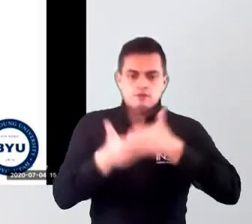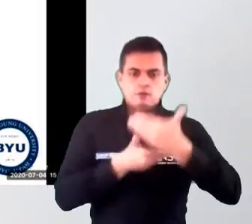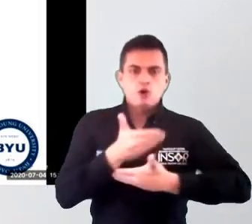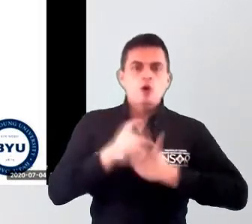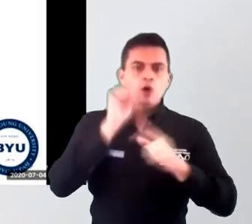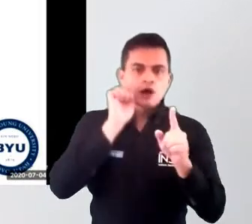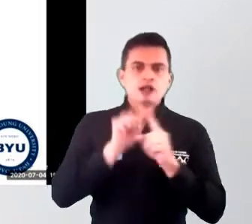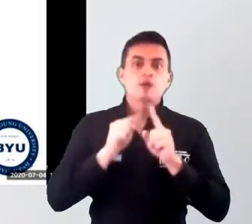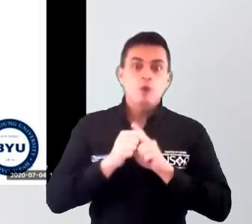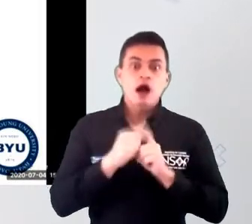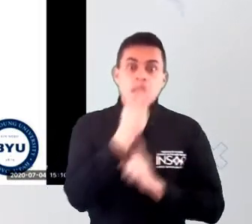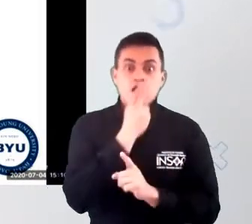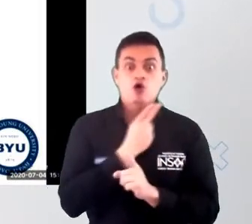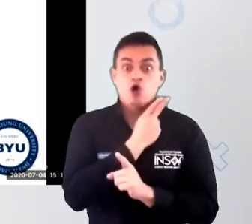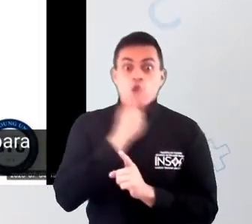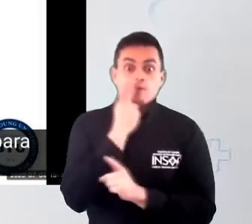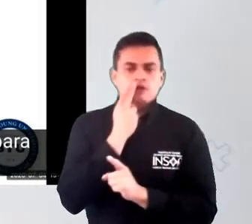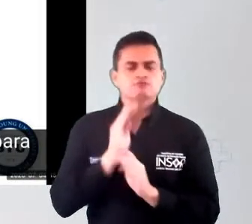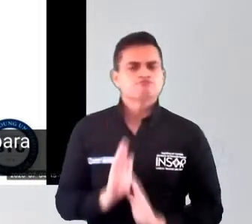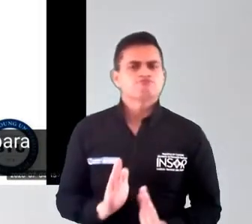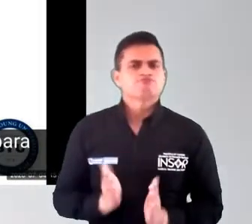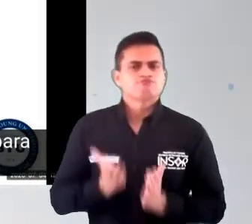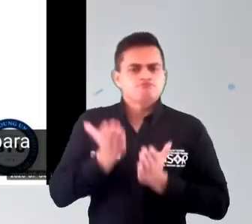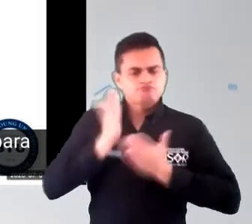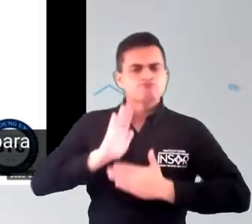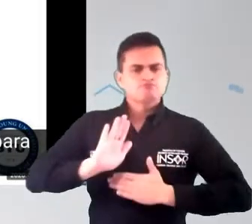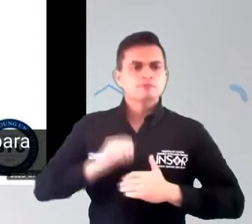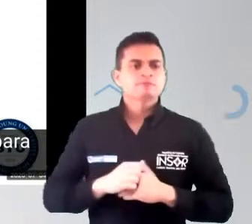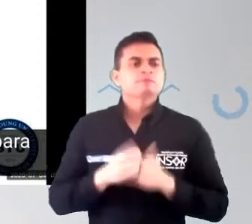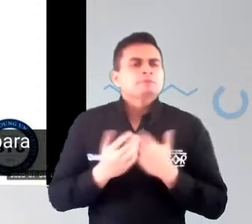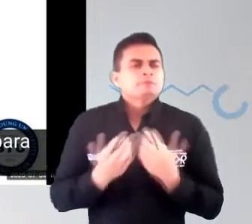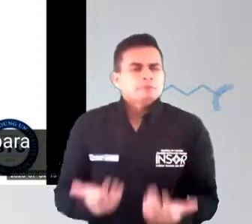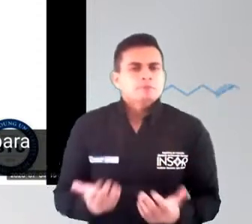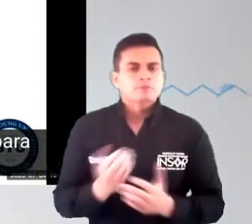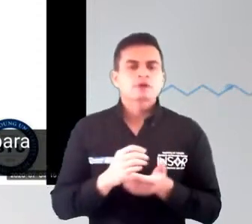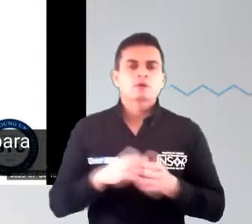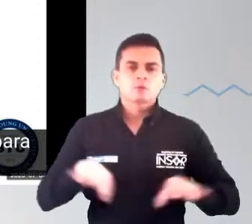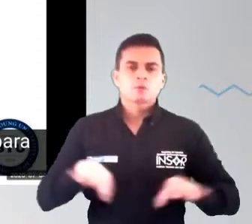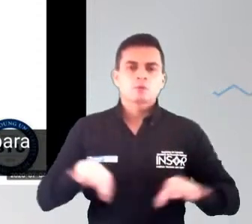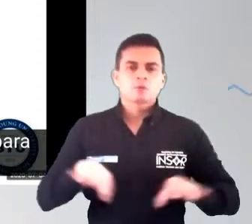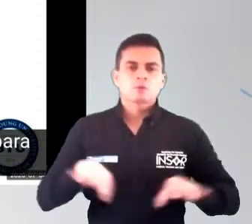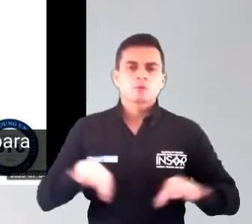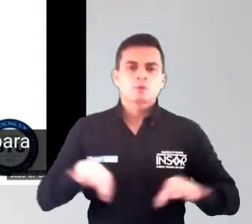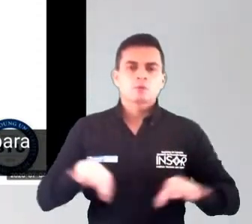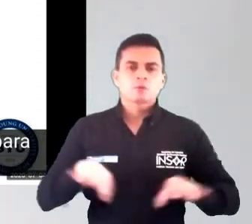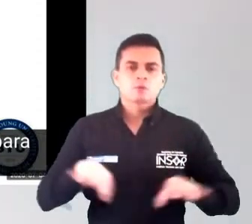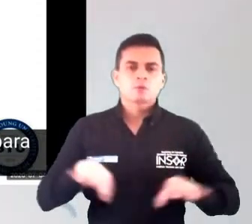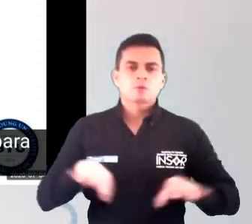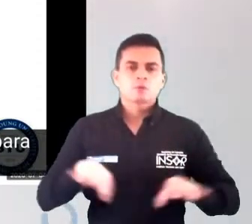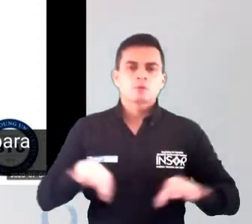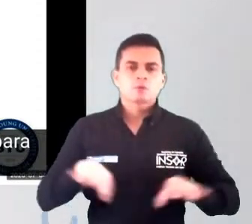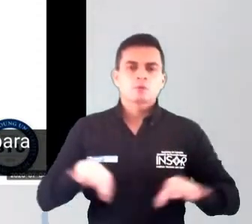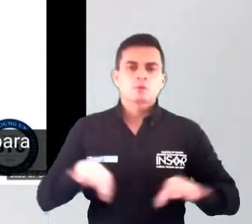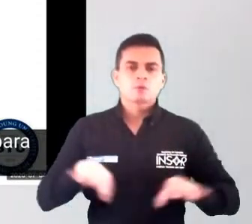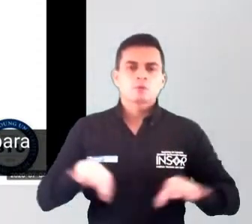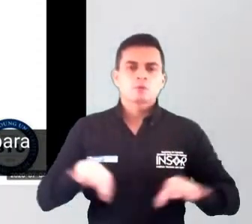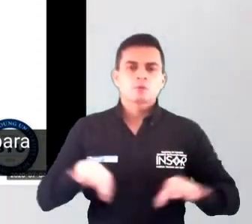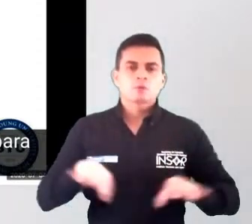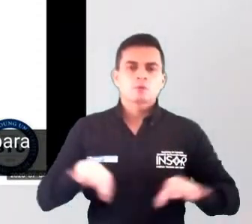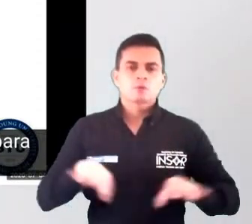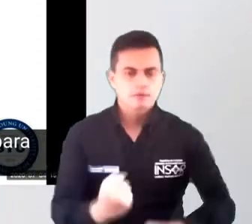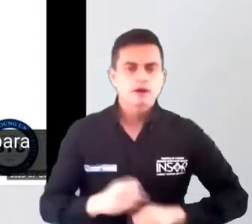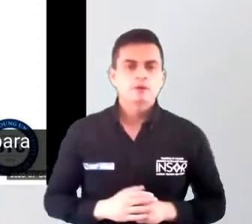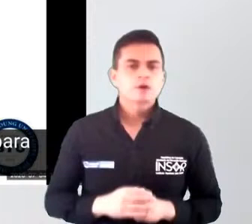área. Voy a compartir una de ellas, la idea de marcar el ritmo, pacing, en inglés. Muchos de ustedes en